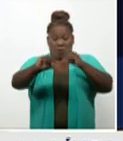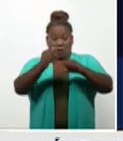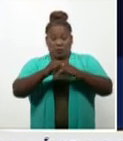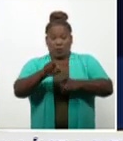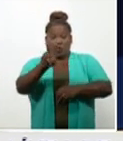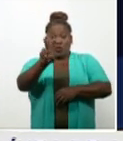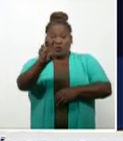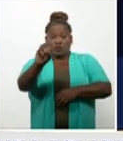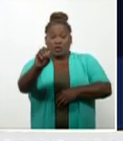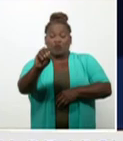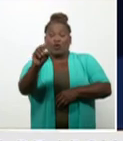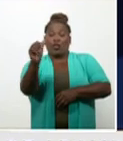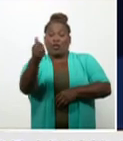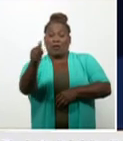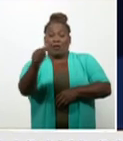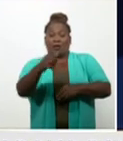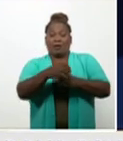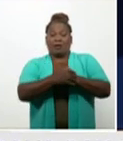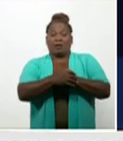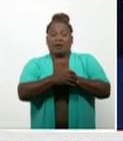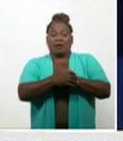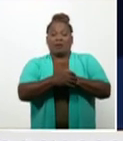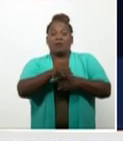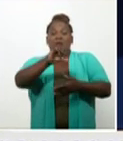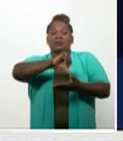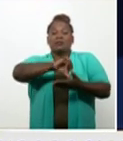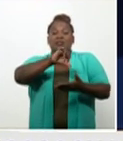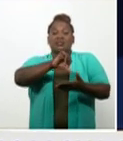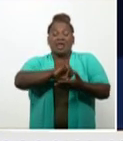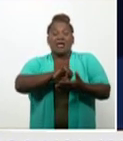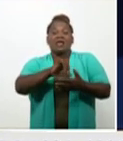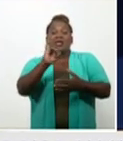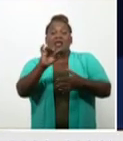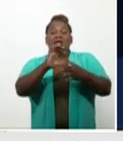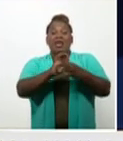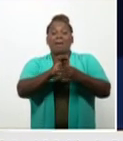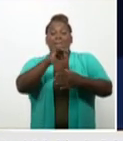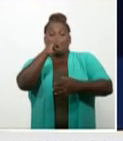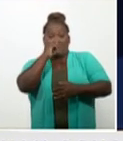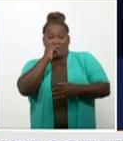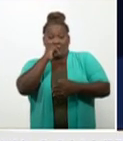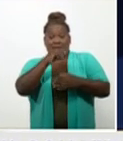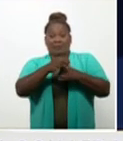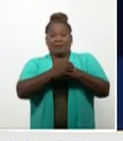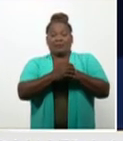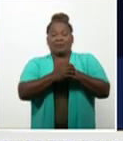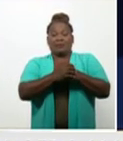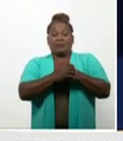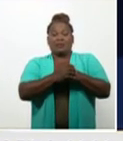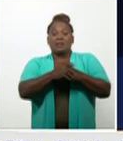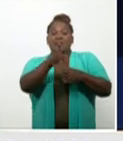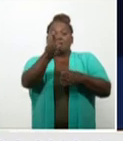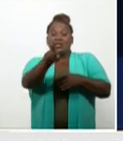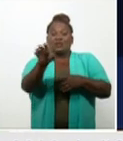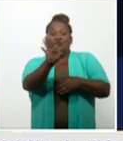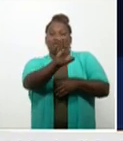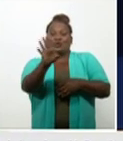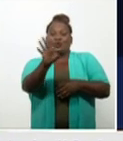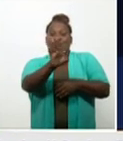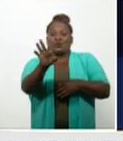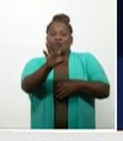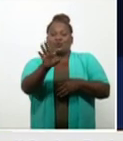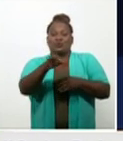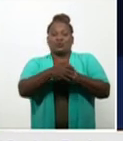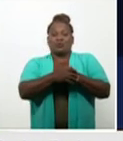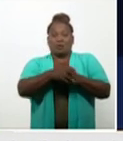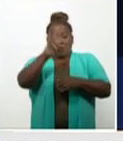210, el del Centro de Ingeniería Genética y Biotecnología, 188, y del